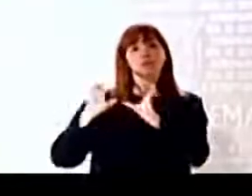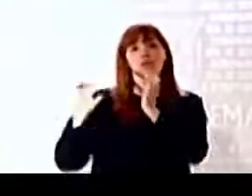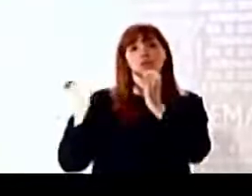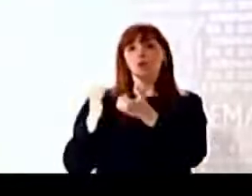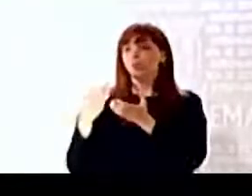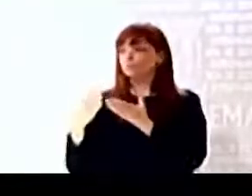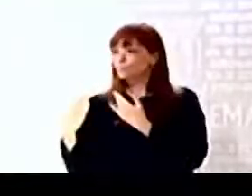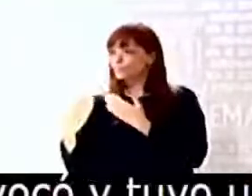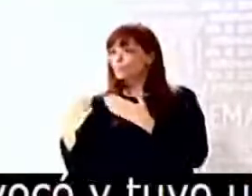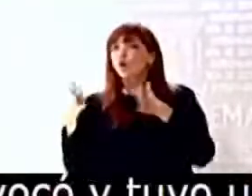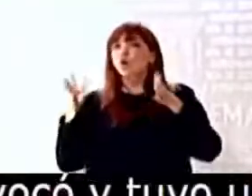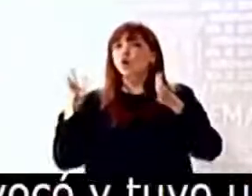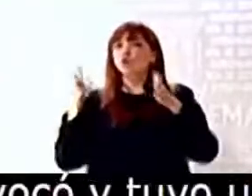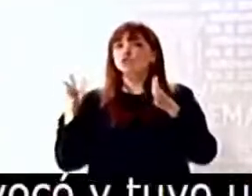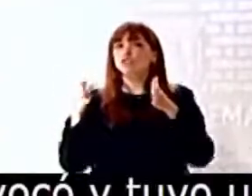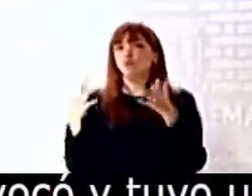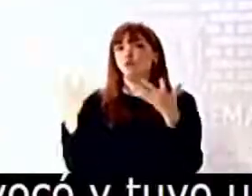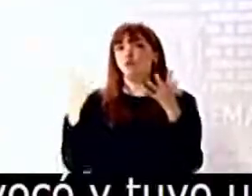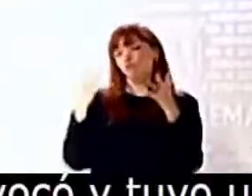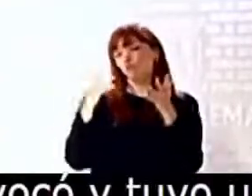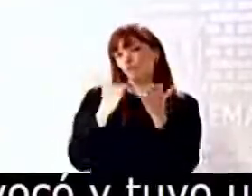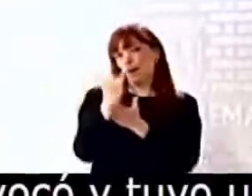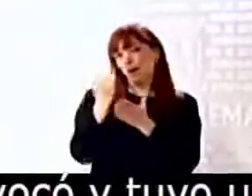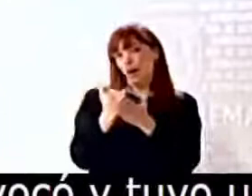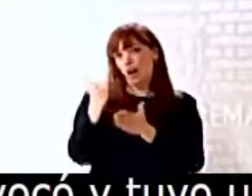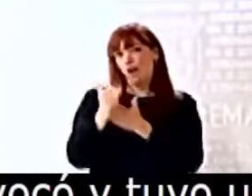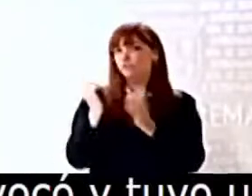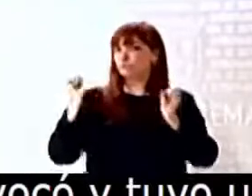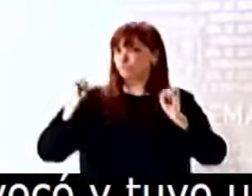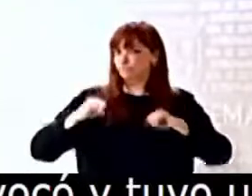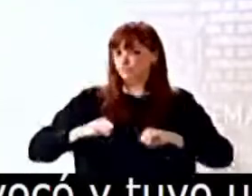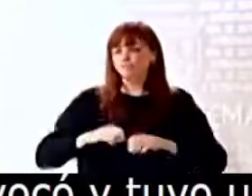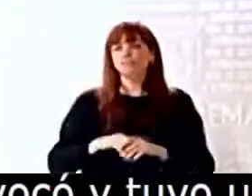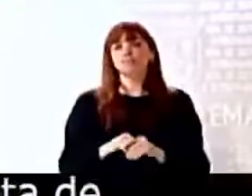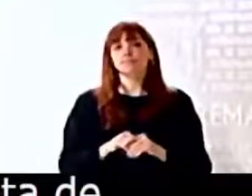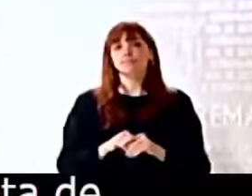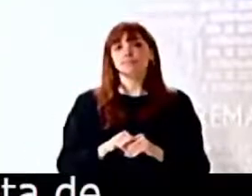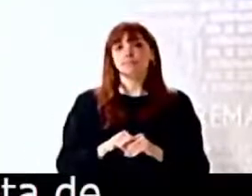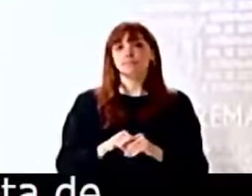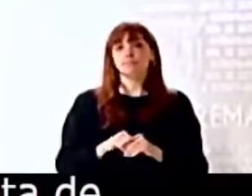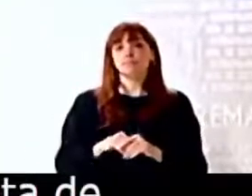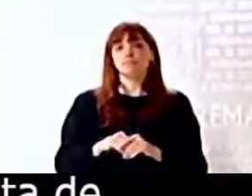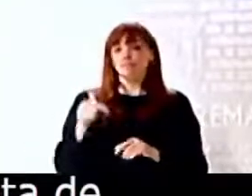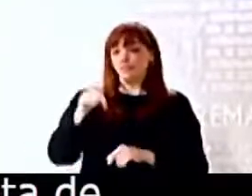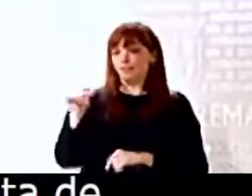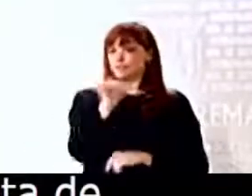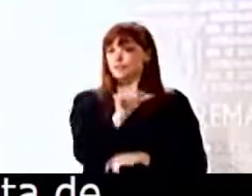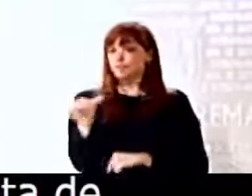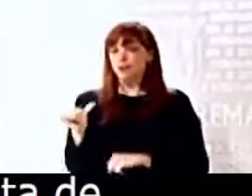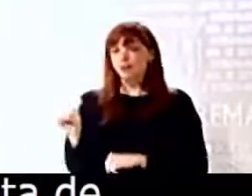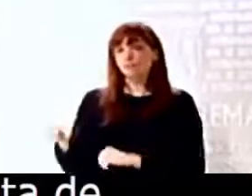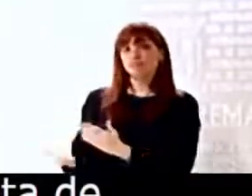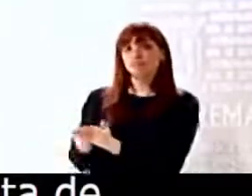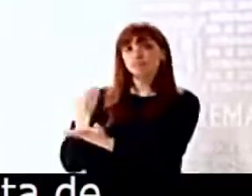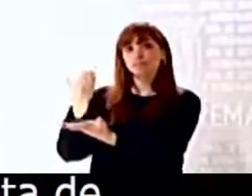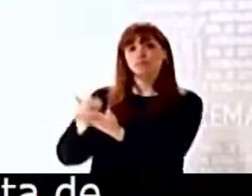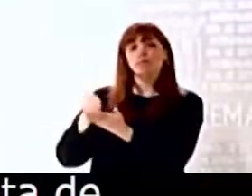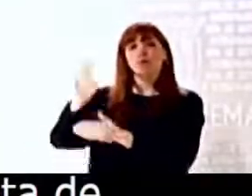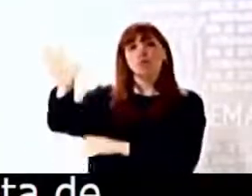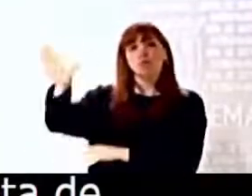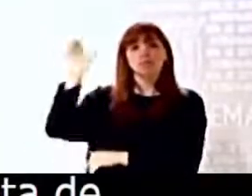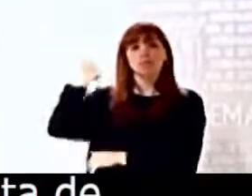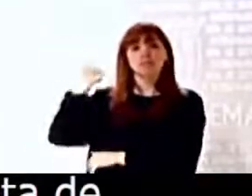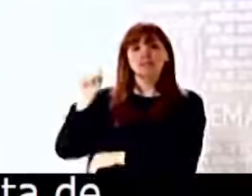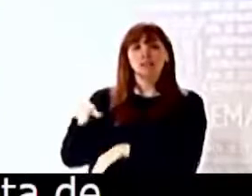del Consejo Asesor Agrario. La Junta de Extremadura esta semana ha solicitado la convocatoria